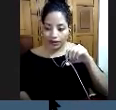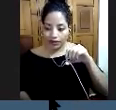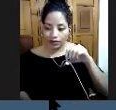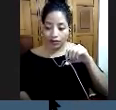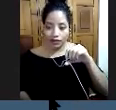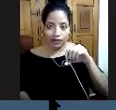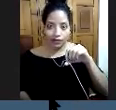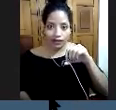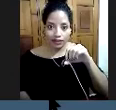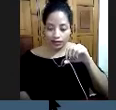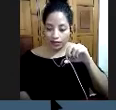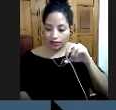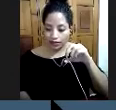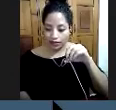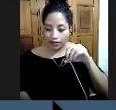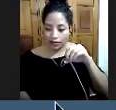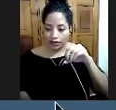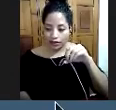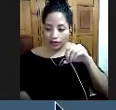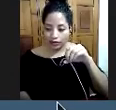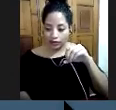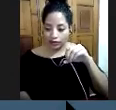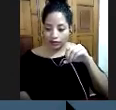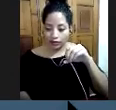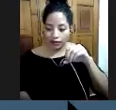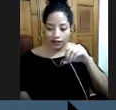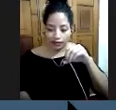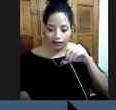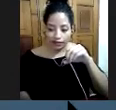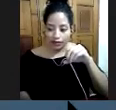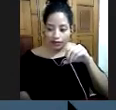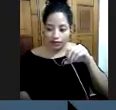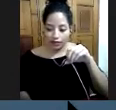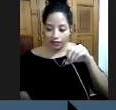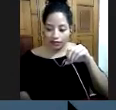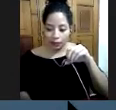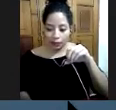Pareciera que todavía no está Ixa. Entonces, a ver, ahí está.